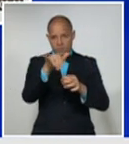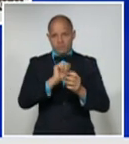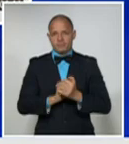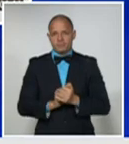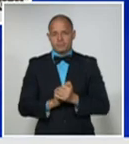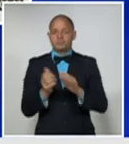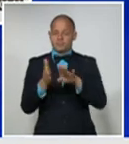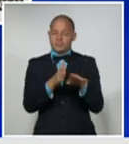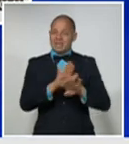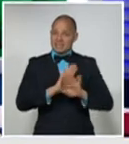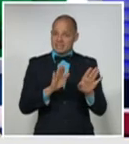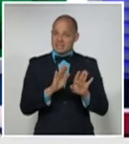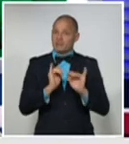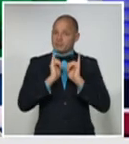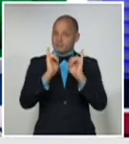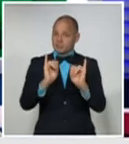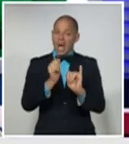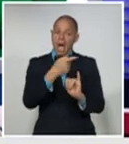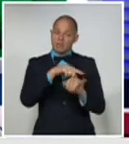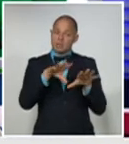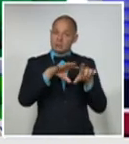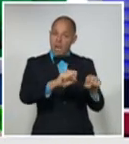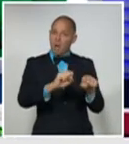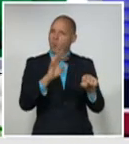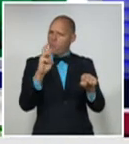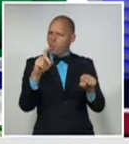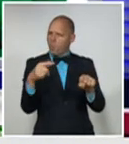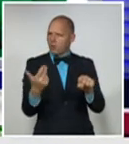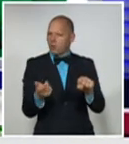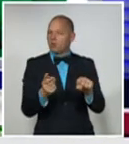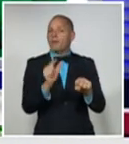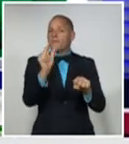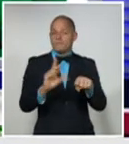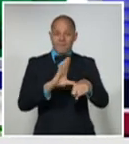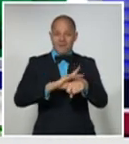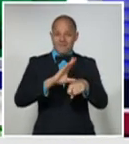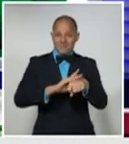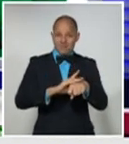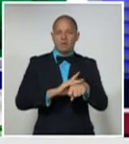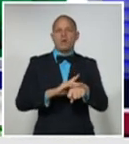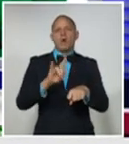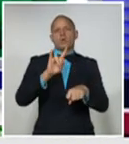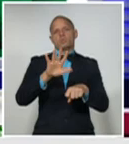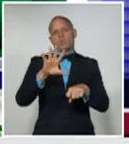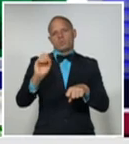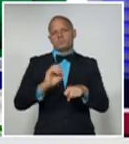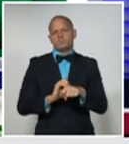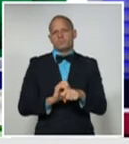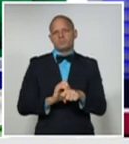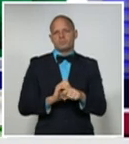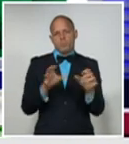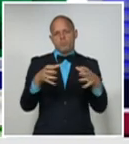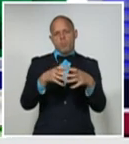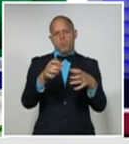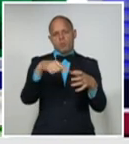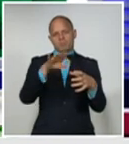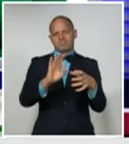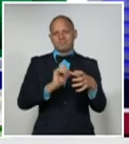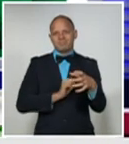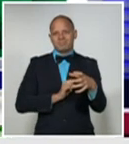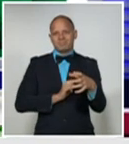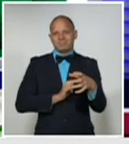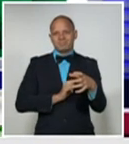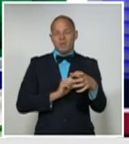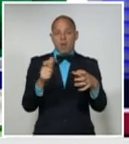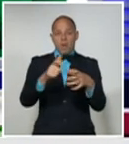diagnosticaron 950 casos. De ellos, como ya es habitual que ocurra en nuestro país, el